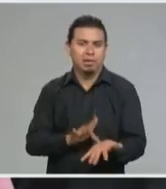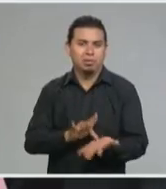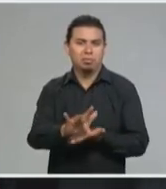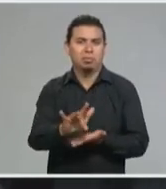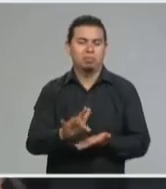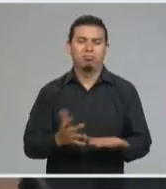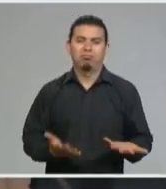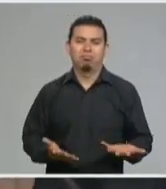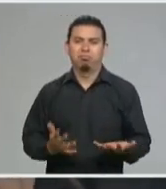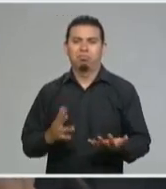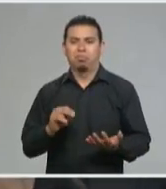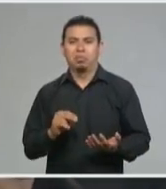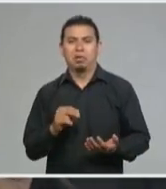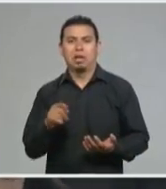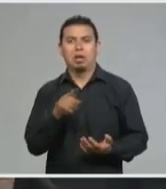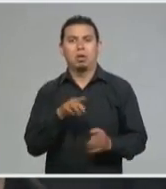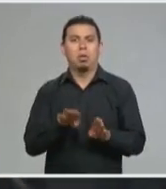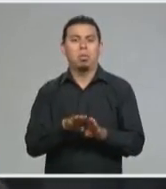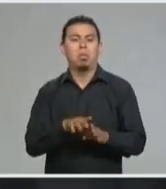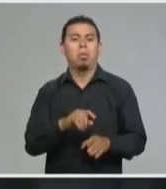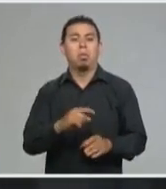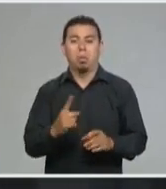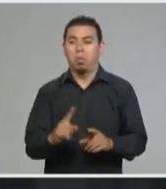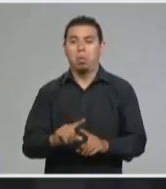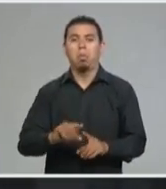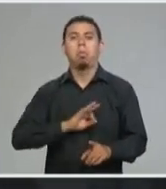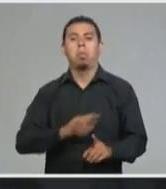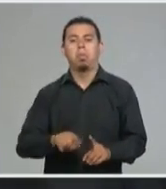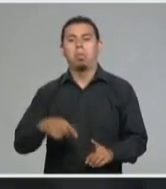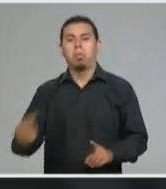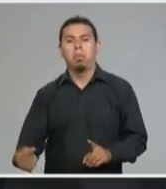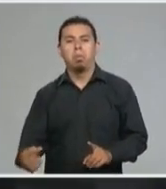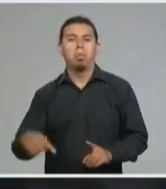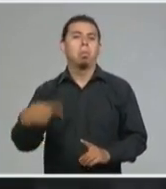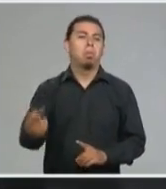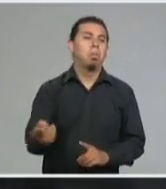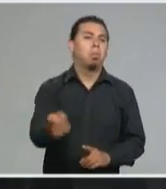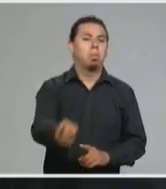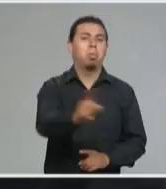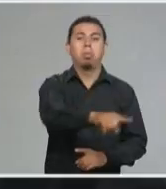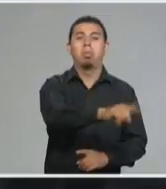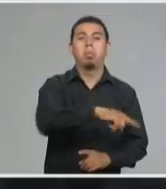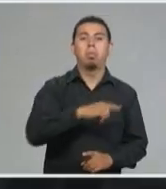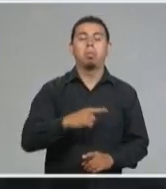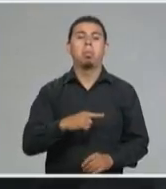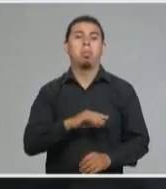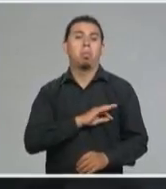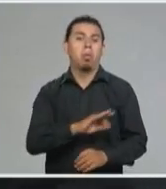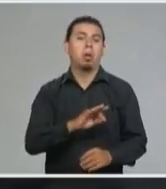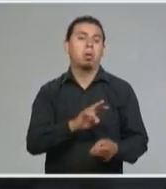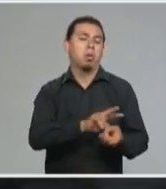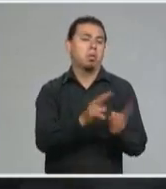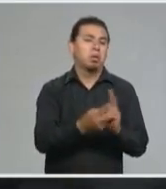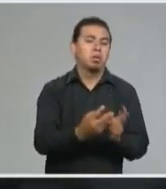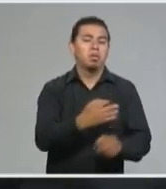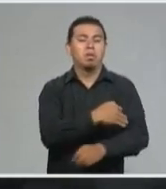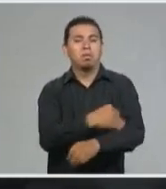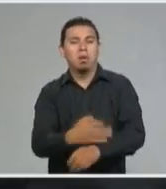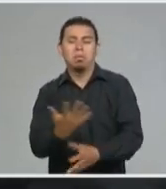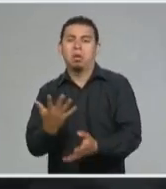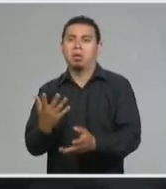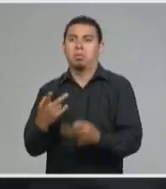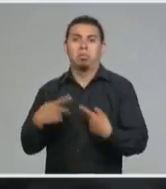Solamente sucede a menos que les pase a ustedes, a un vecino o a algún ciudadano cercano, es cuando empezamos a